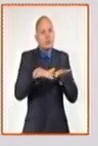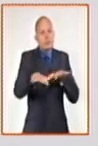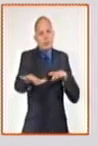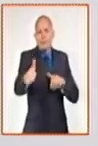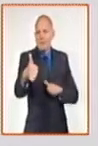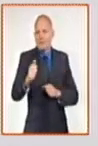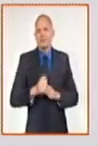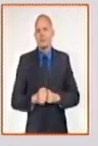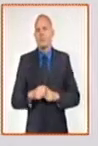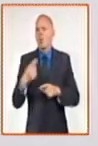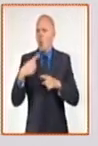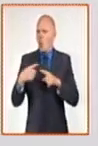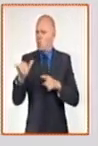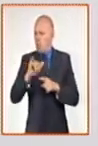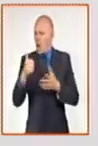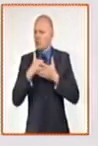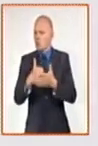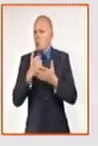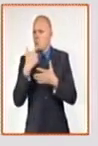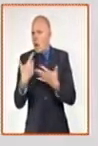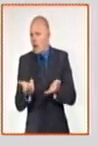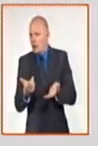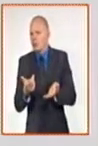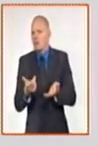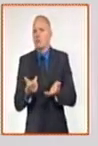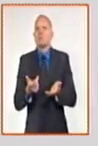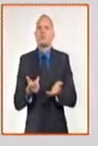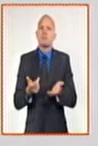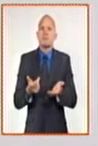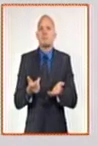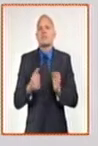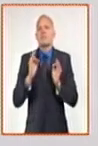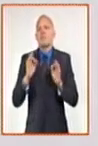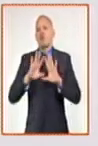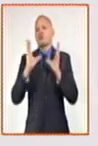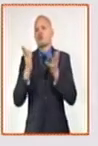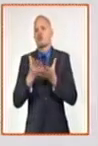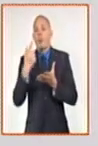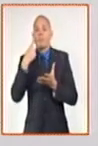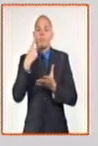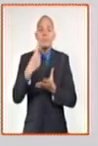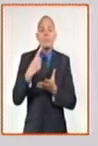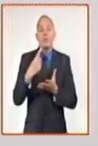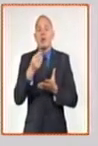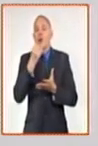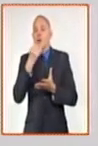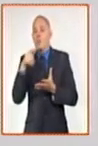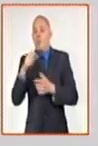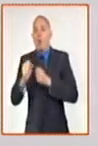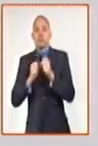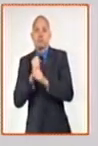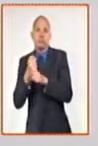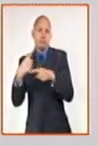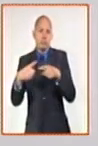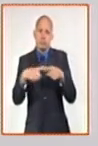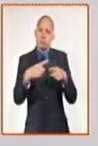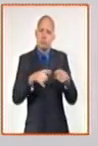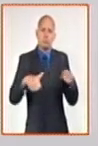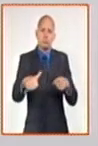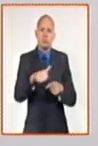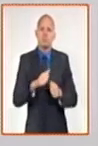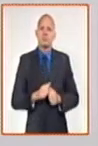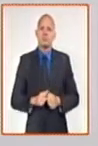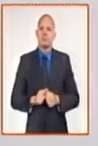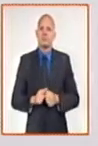también participa en el cubrimiento de la demanda, está en función de su disponibilidad participando entregando energía